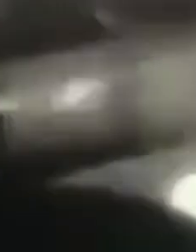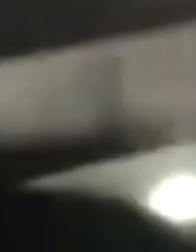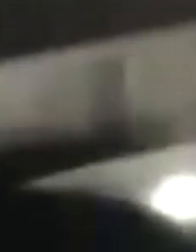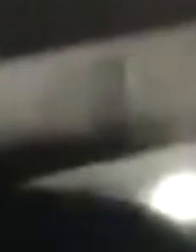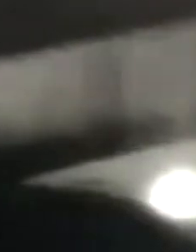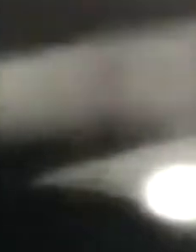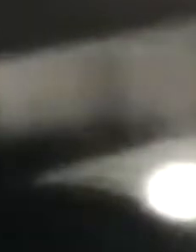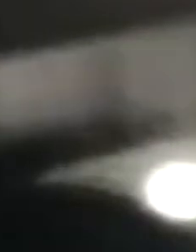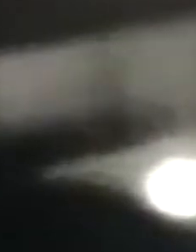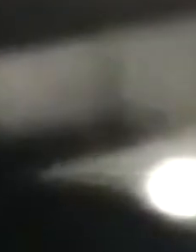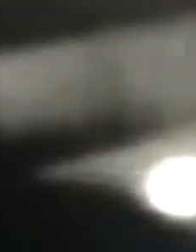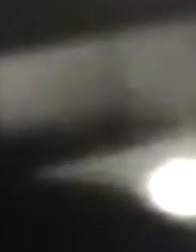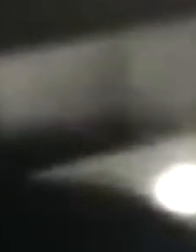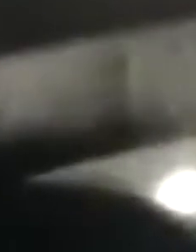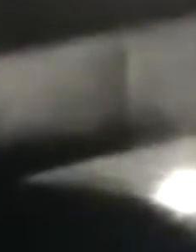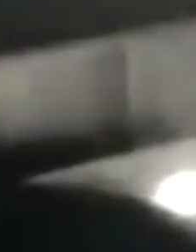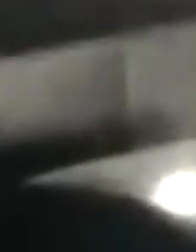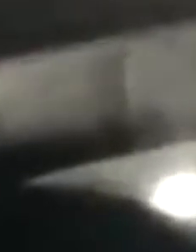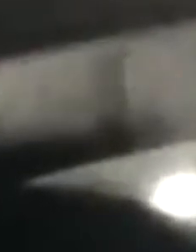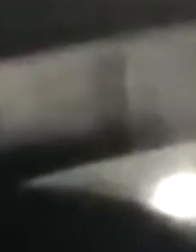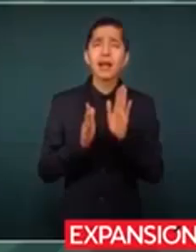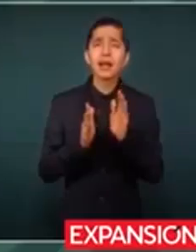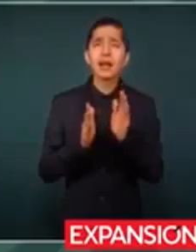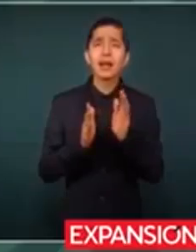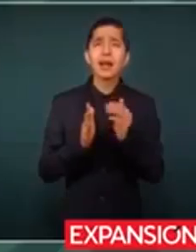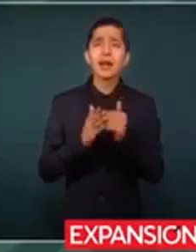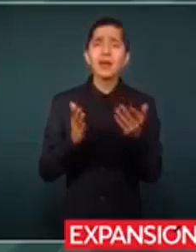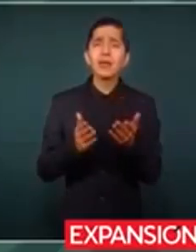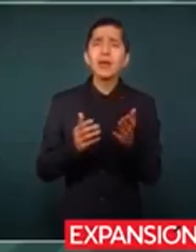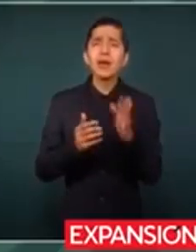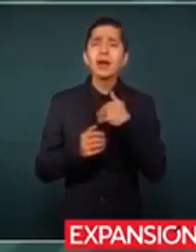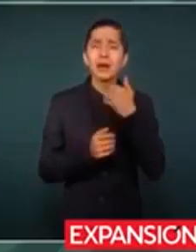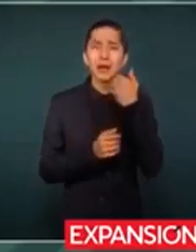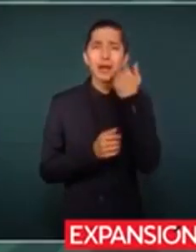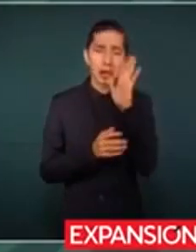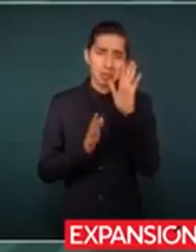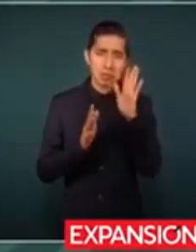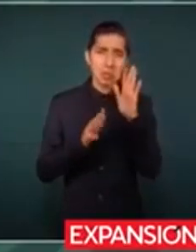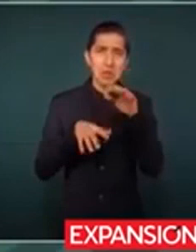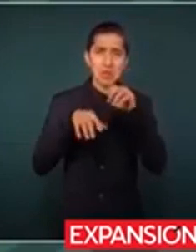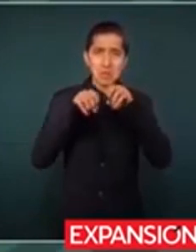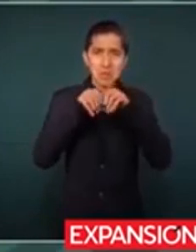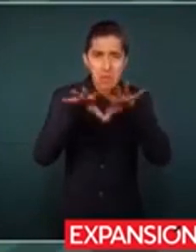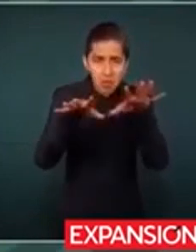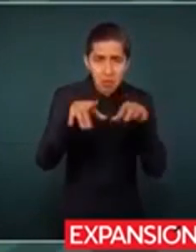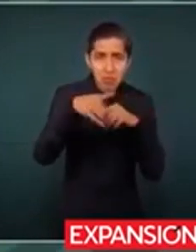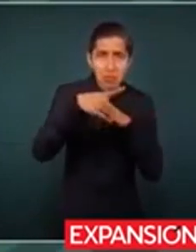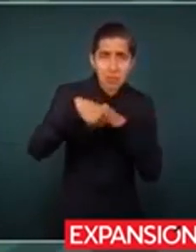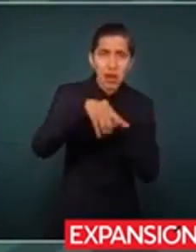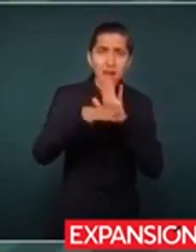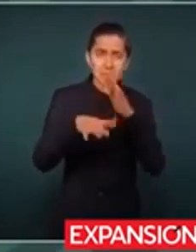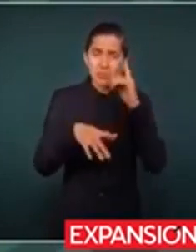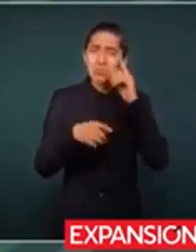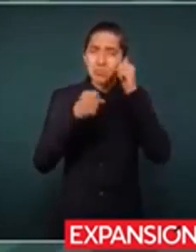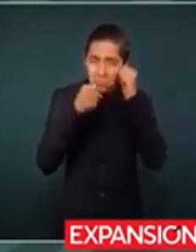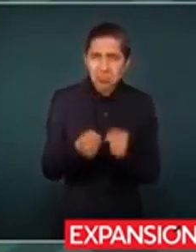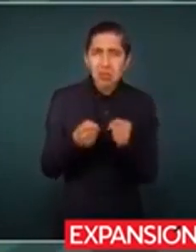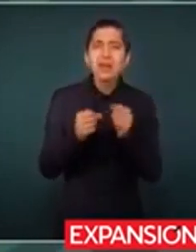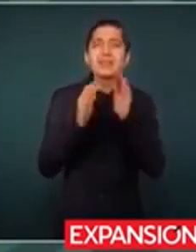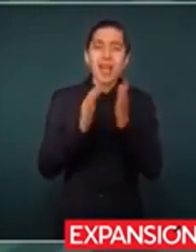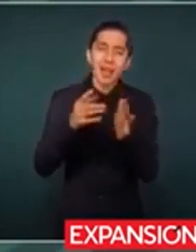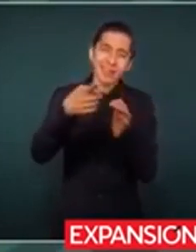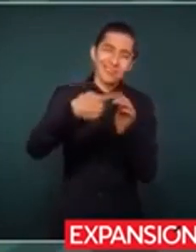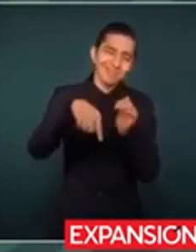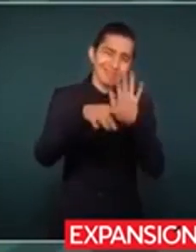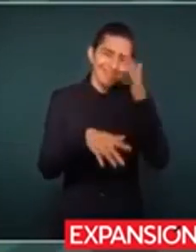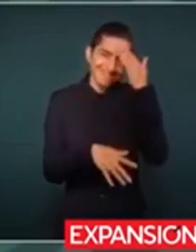y sanitaria que se vive en el país. Enfatizó que es necesario que el presidente de la República, Andrés Manuel López Obrador, deje de una vez por